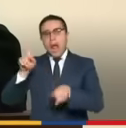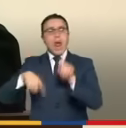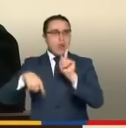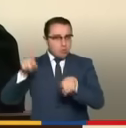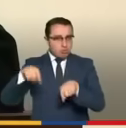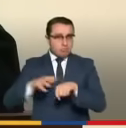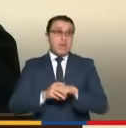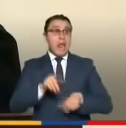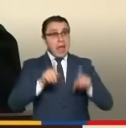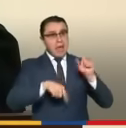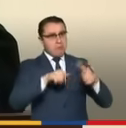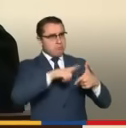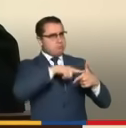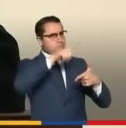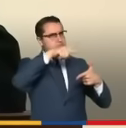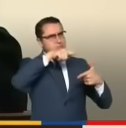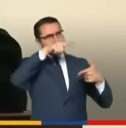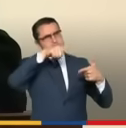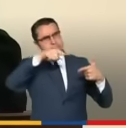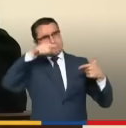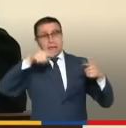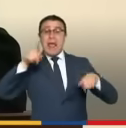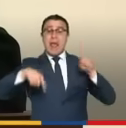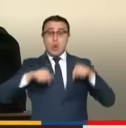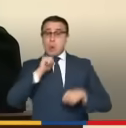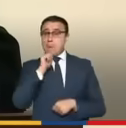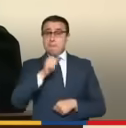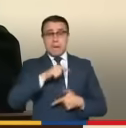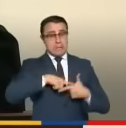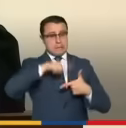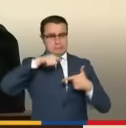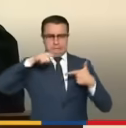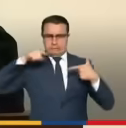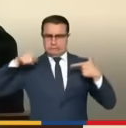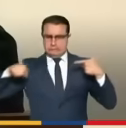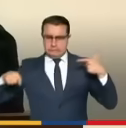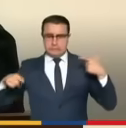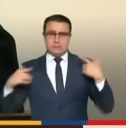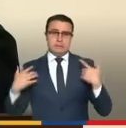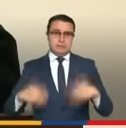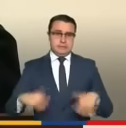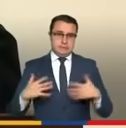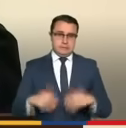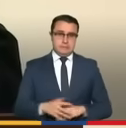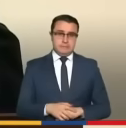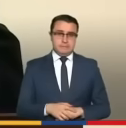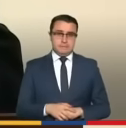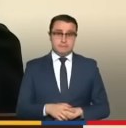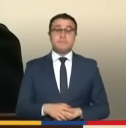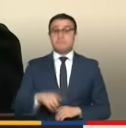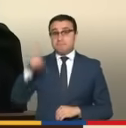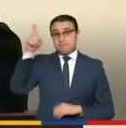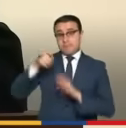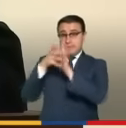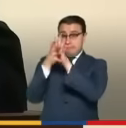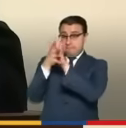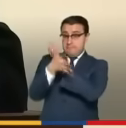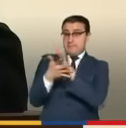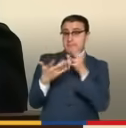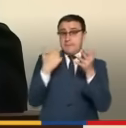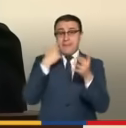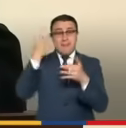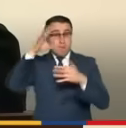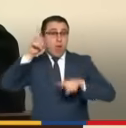En otros no tanto, en otros empeoran. Habríamos que decir, de pronto, que